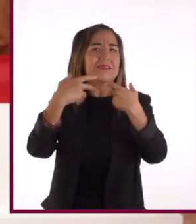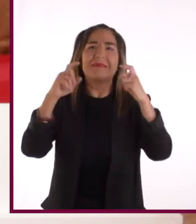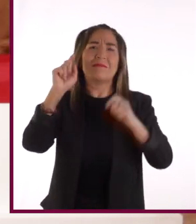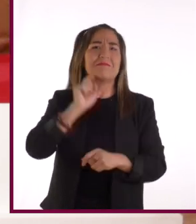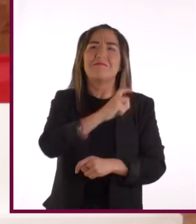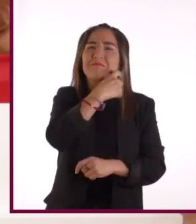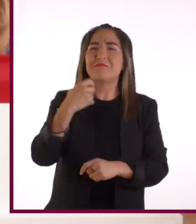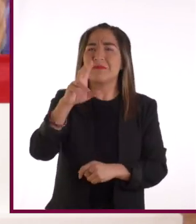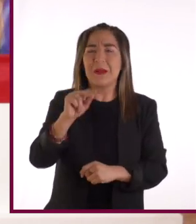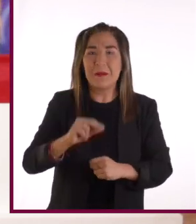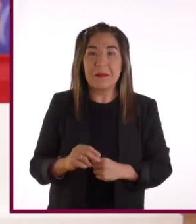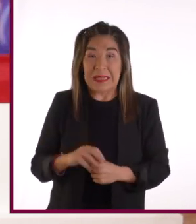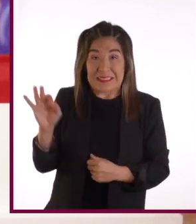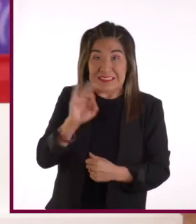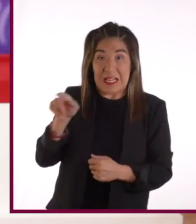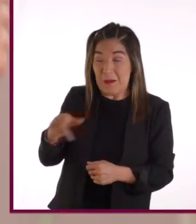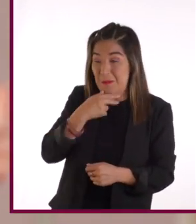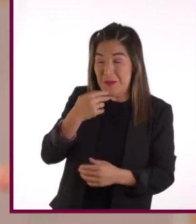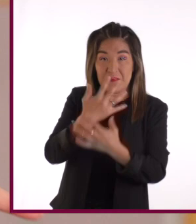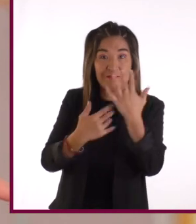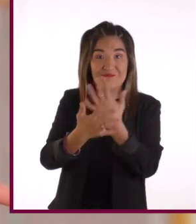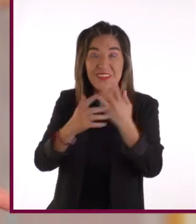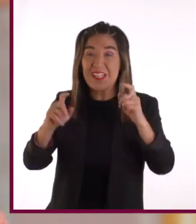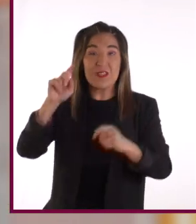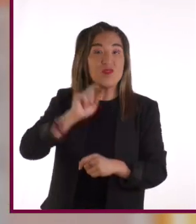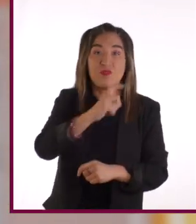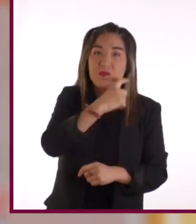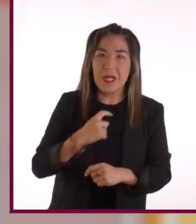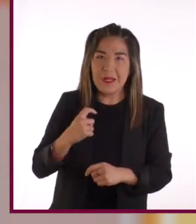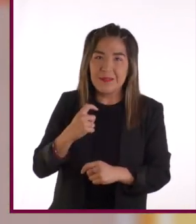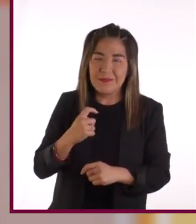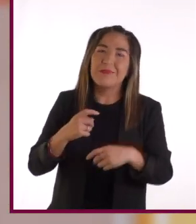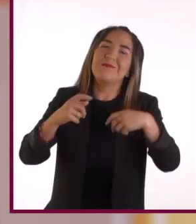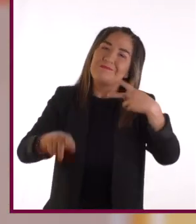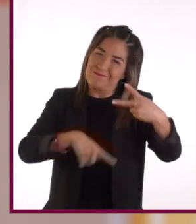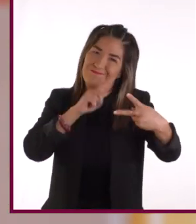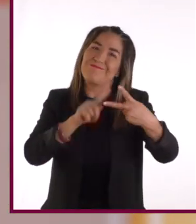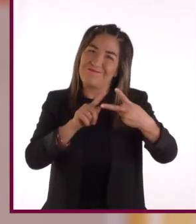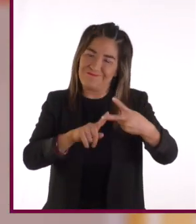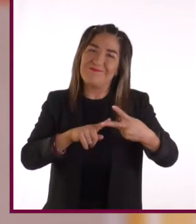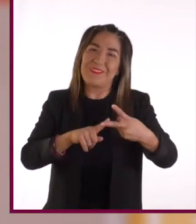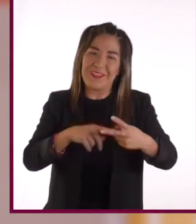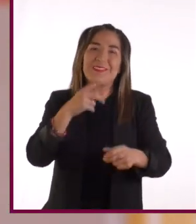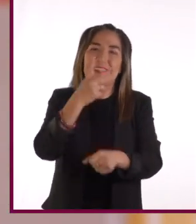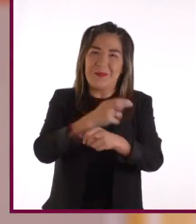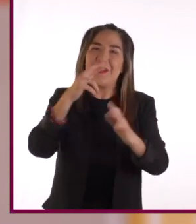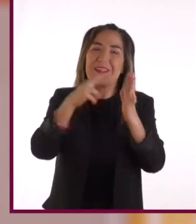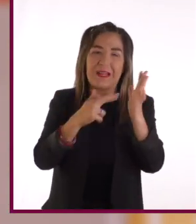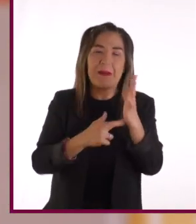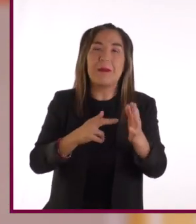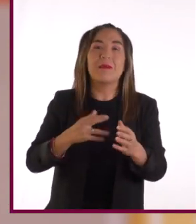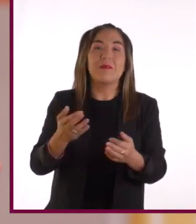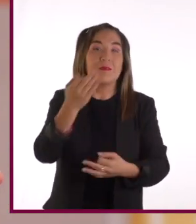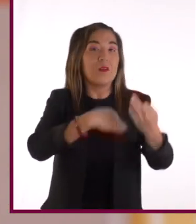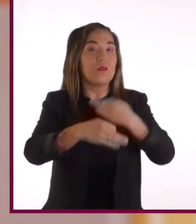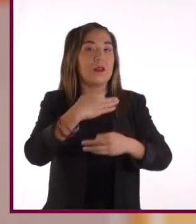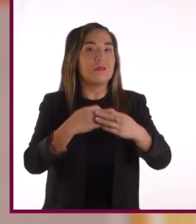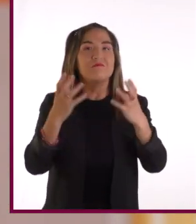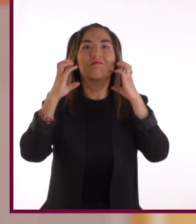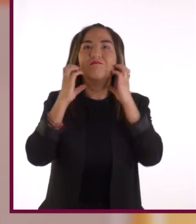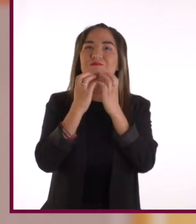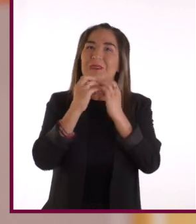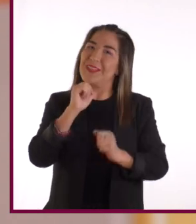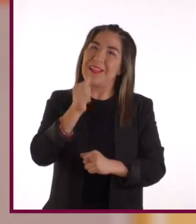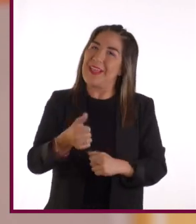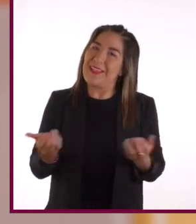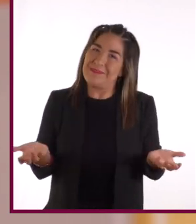rasurarse. Pero si el barbero deja de rasurarse, entonces se viola la segunda regla, que es que todos en el pueblo deben tener la